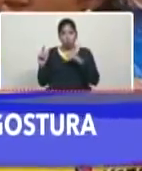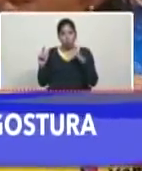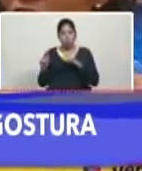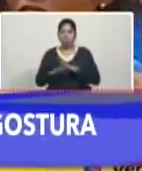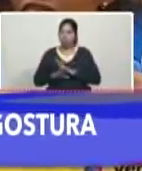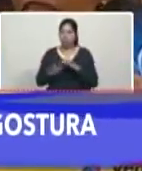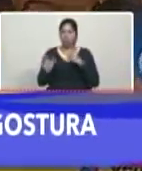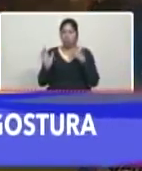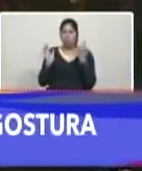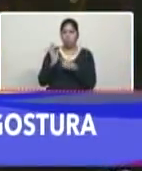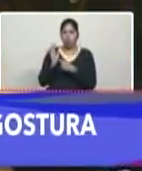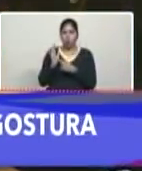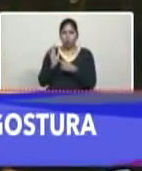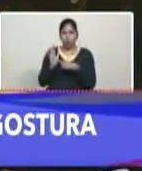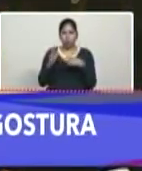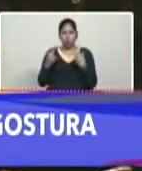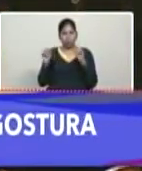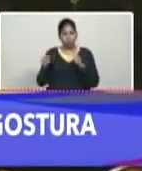sobrecumplió